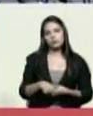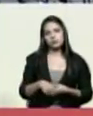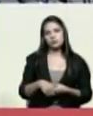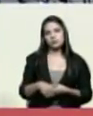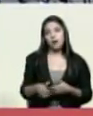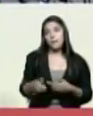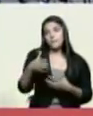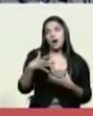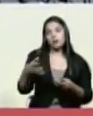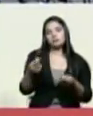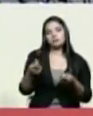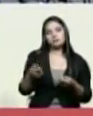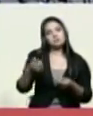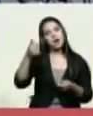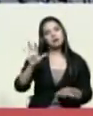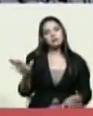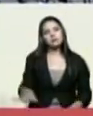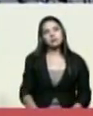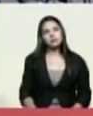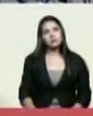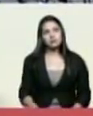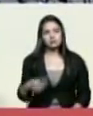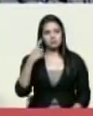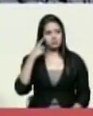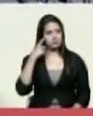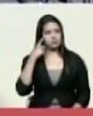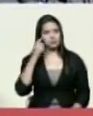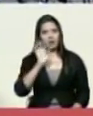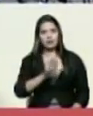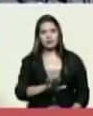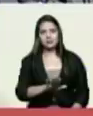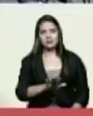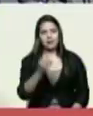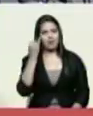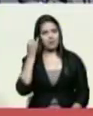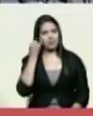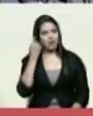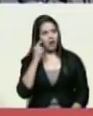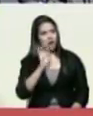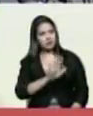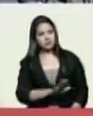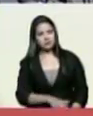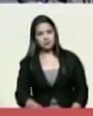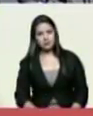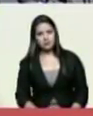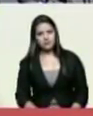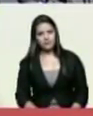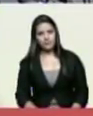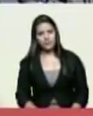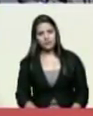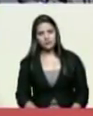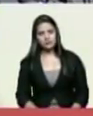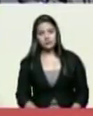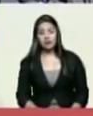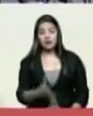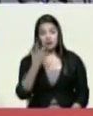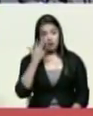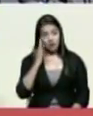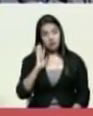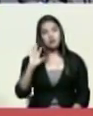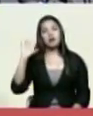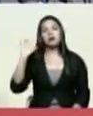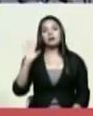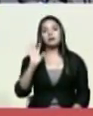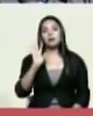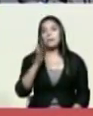más alquilarlo. Es la mentalidad, ¿eh? Es la mentalidad. Él creía que